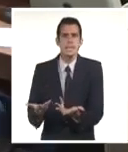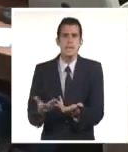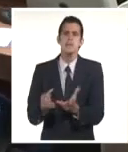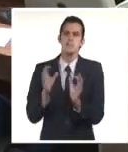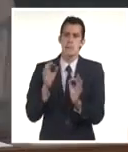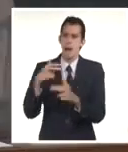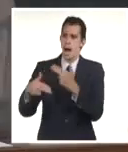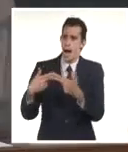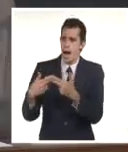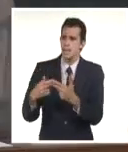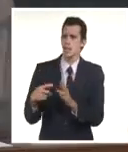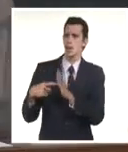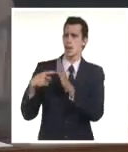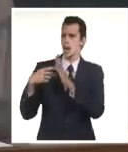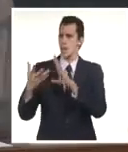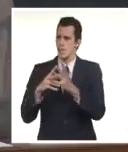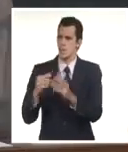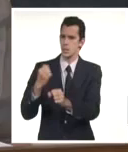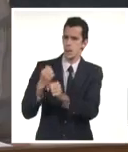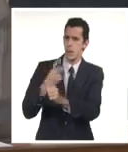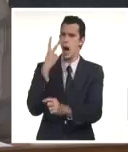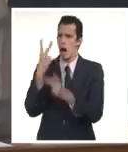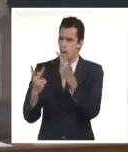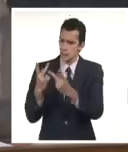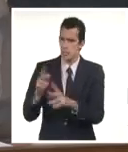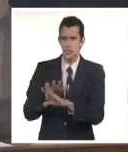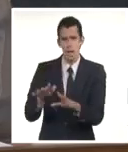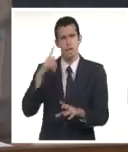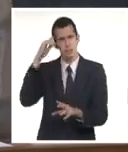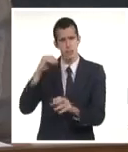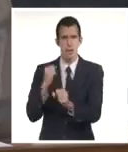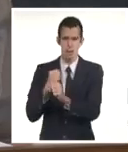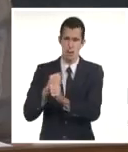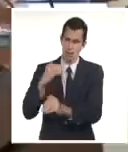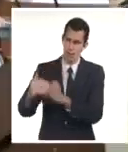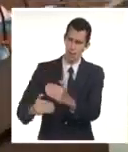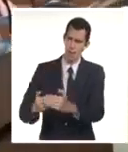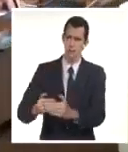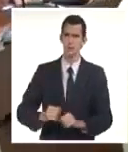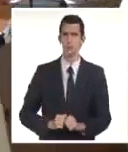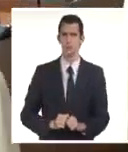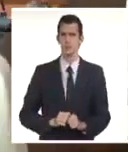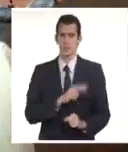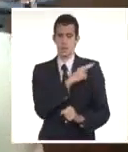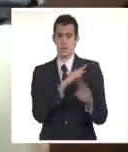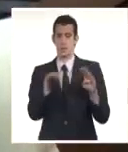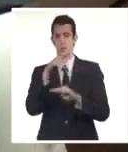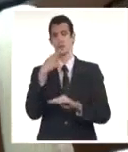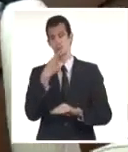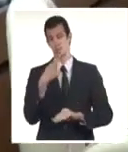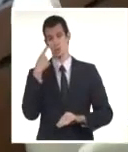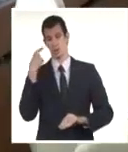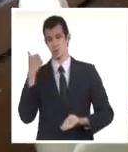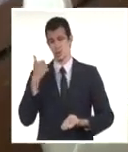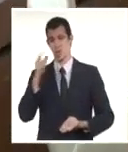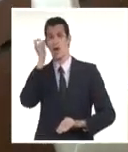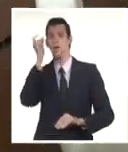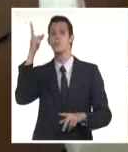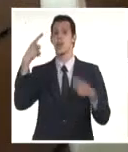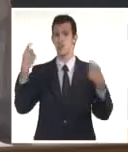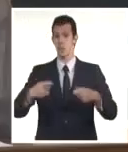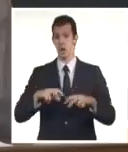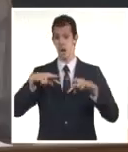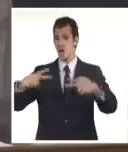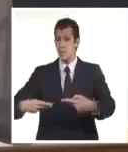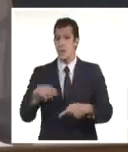Hotel Saratoga. El primer ministro llamó a sacar las experiencias necesarias y a adoptar todas las medidas para evitar que